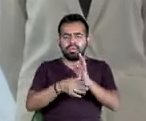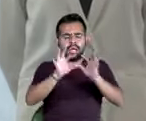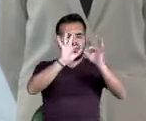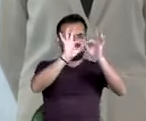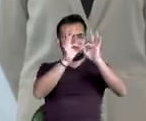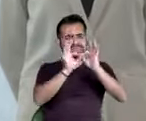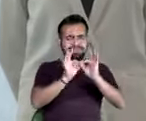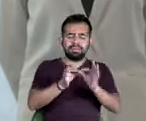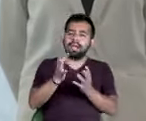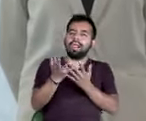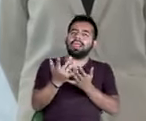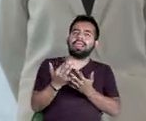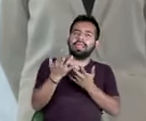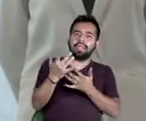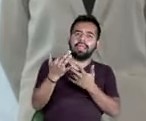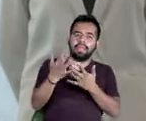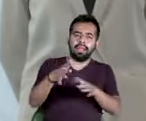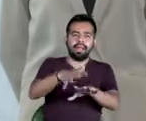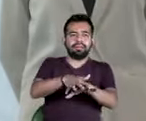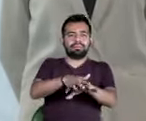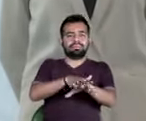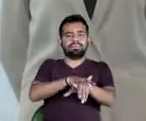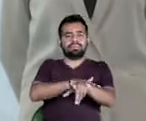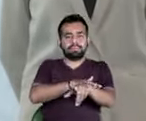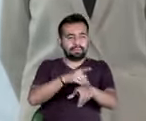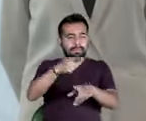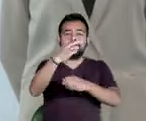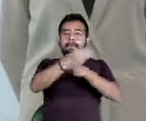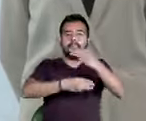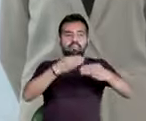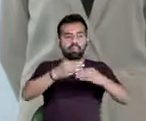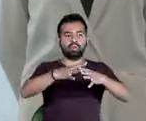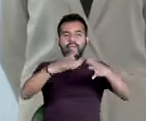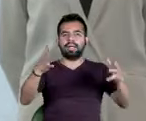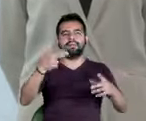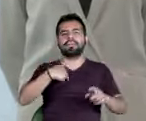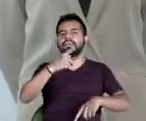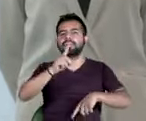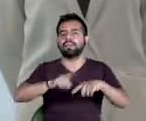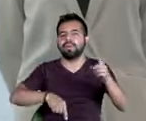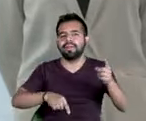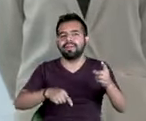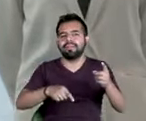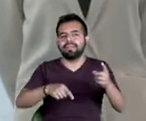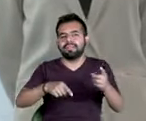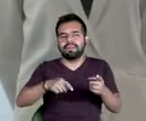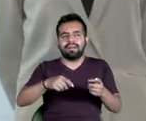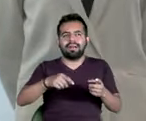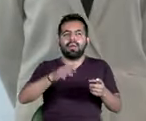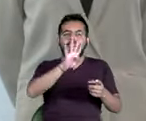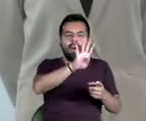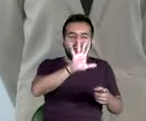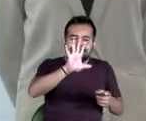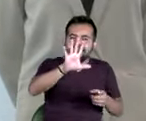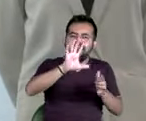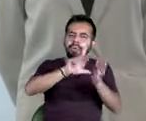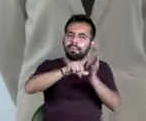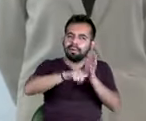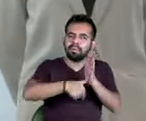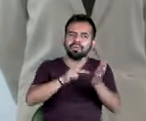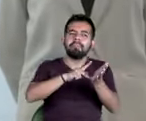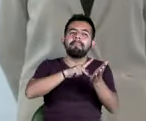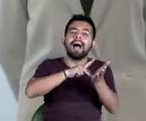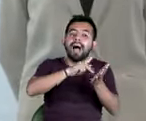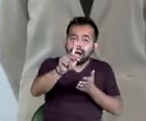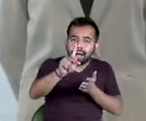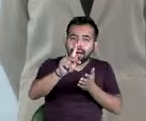tiene en este momento claramente América Latina e incluso el mundo. Pero no puede ser que me demore 45 en pagar, ¿no es cierto?, lo que me permite entrar, el